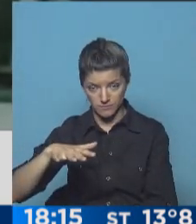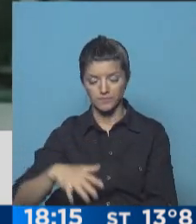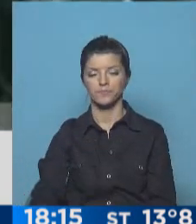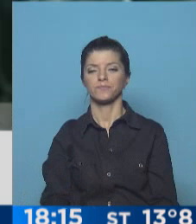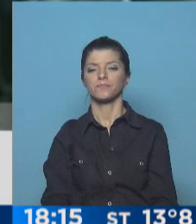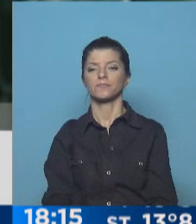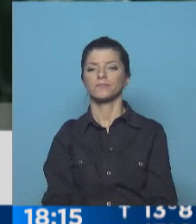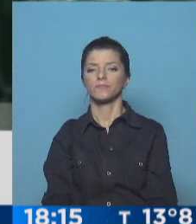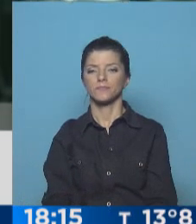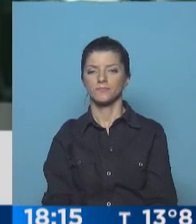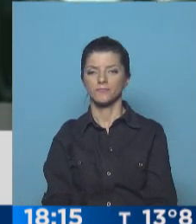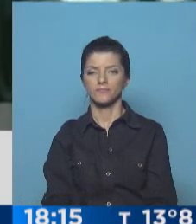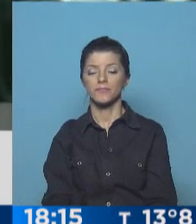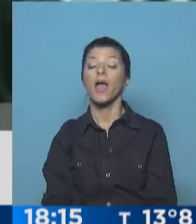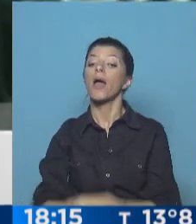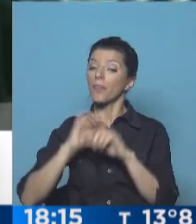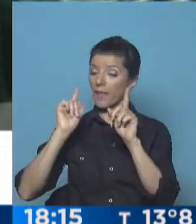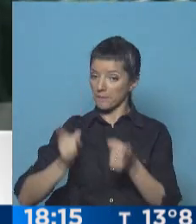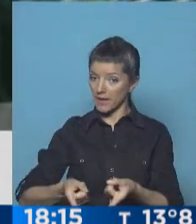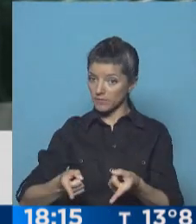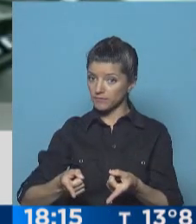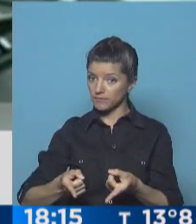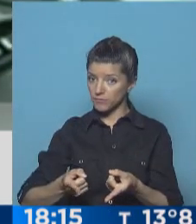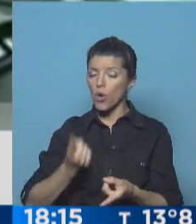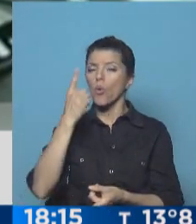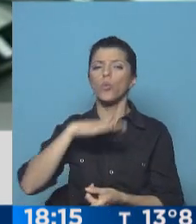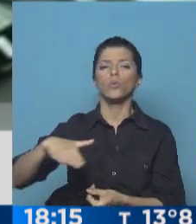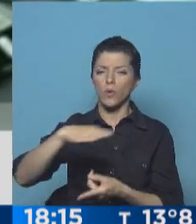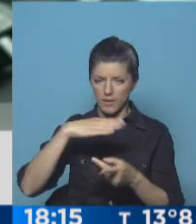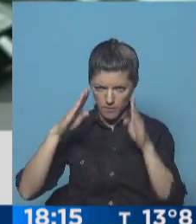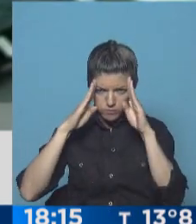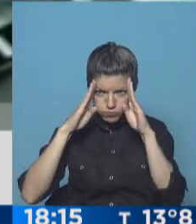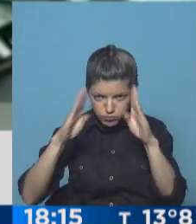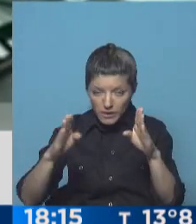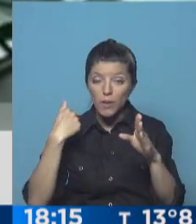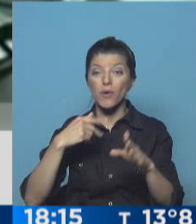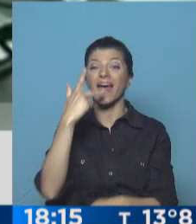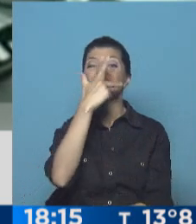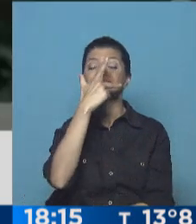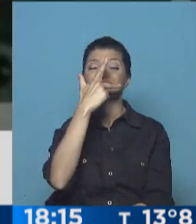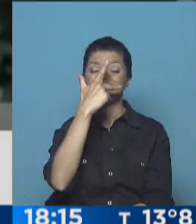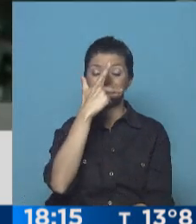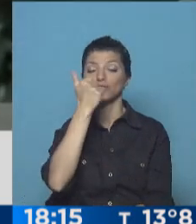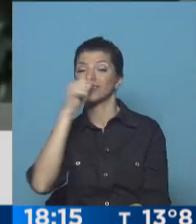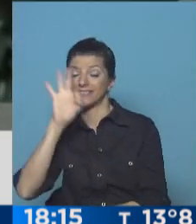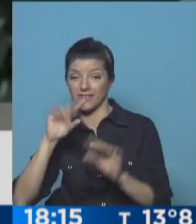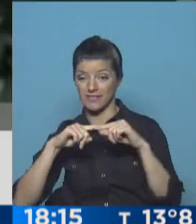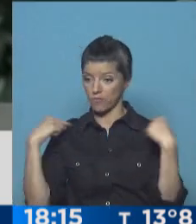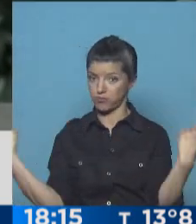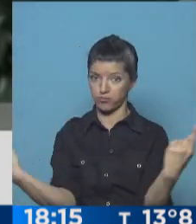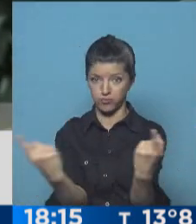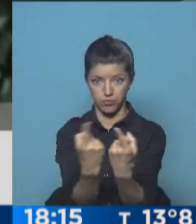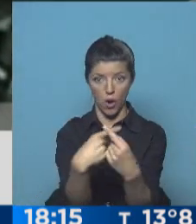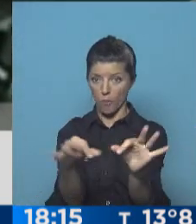rodaje. Además tienen un punto de observación que les permite a 360 grados ver todo lo que es el circuito